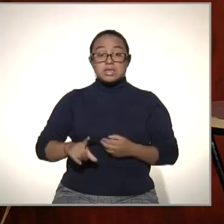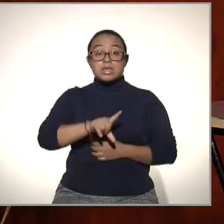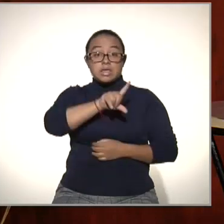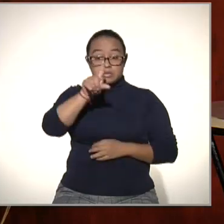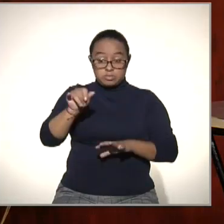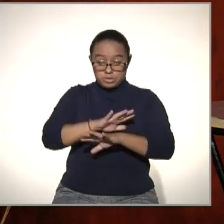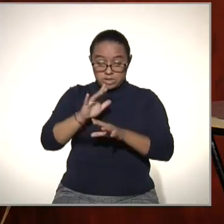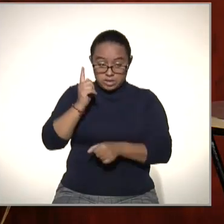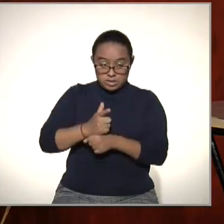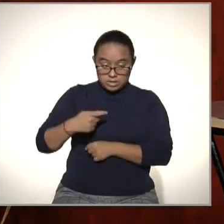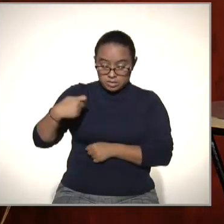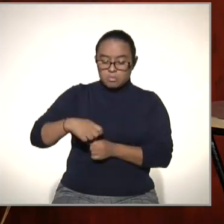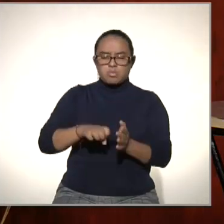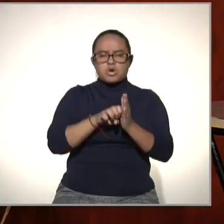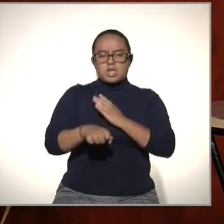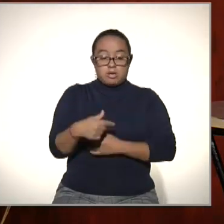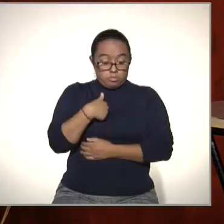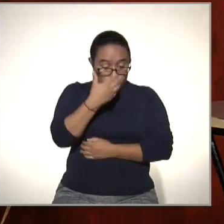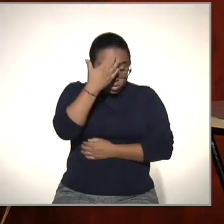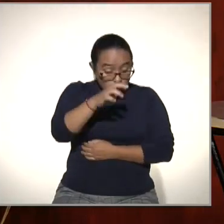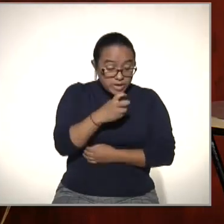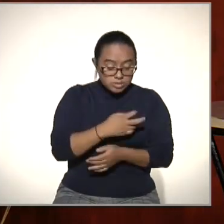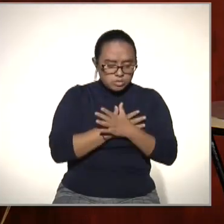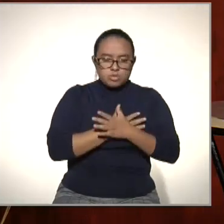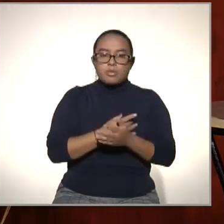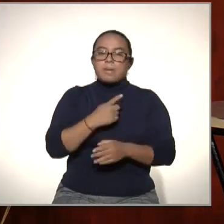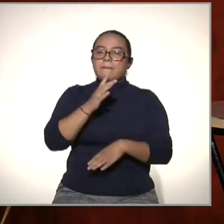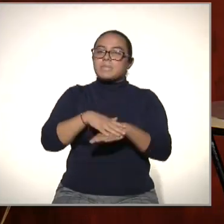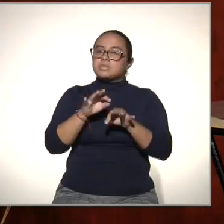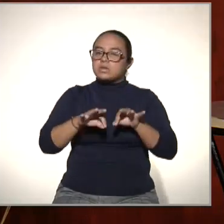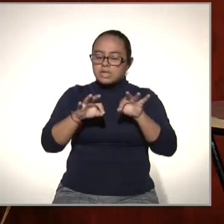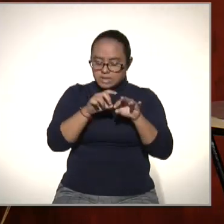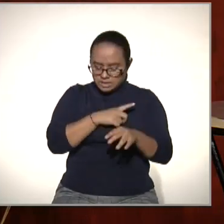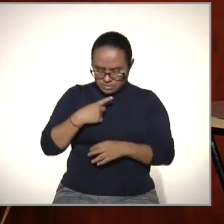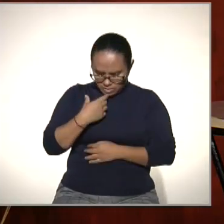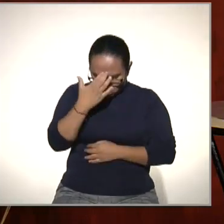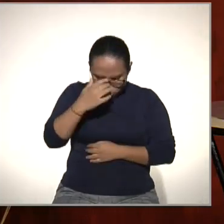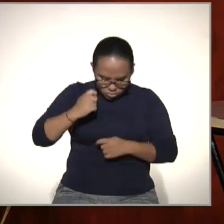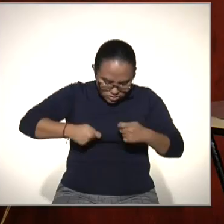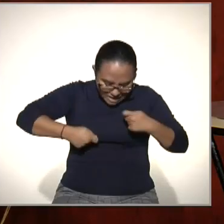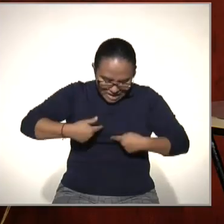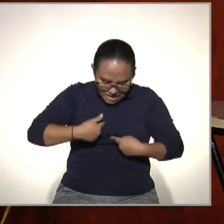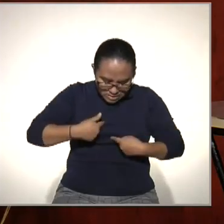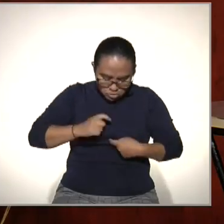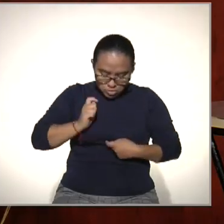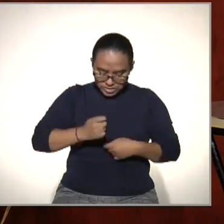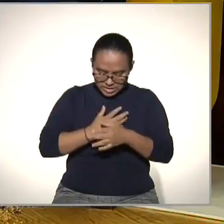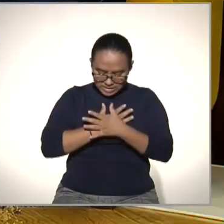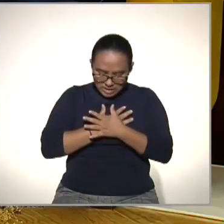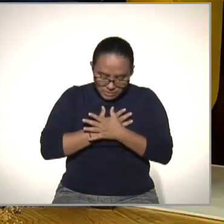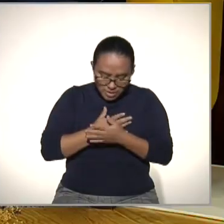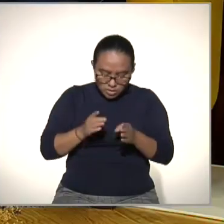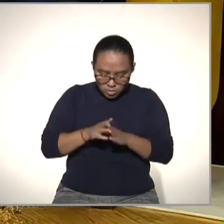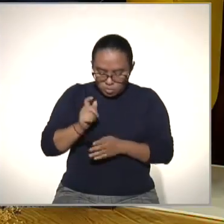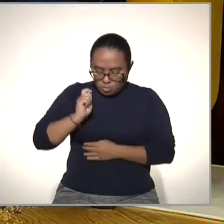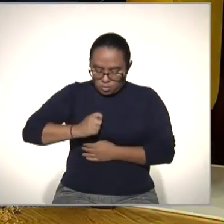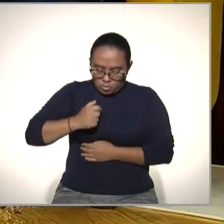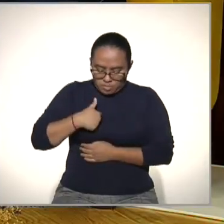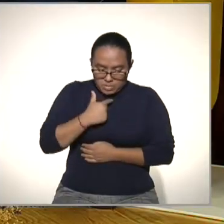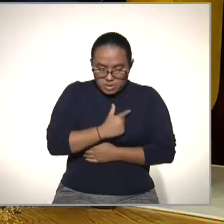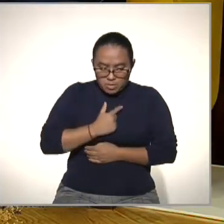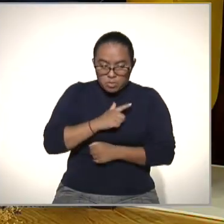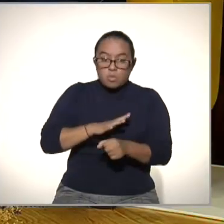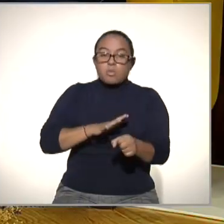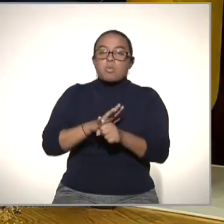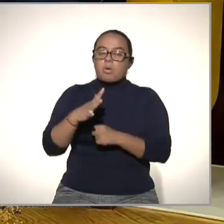soy yo, porque no puedo amar algo que no conozco, entonces necesito saber quién soy yo, conocerme, conocer a quién amo, cómo me gusto, cómo me